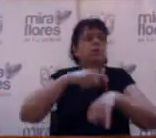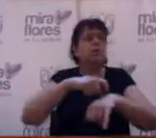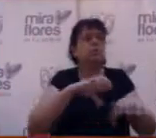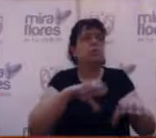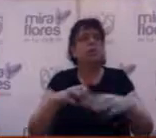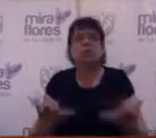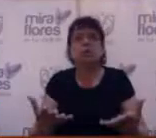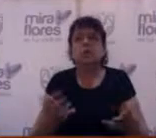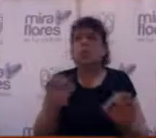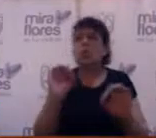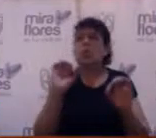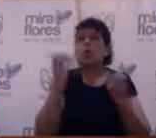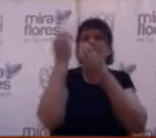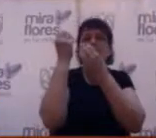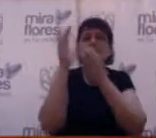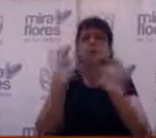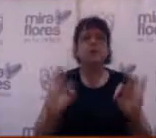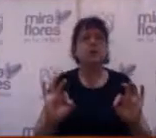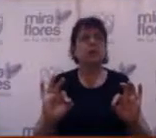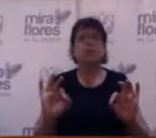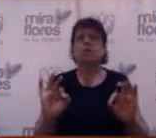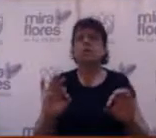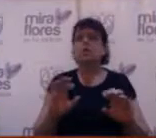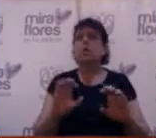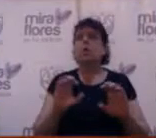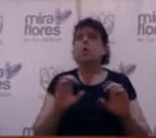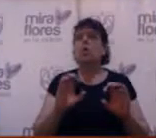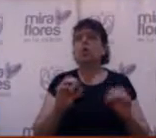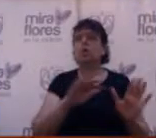teniendo informes, vamos a lo que es orden del día.